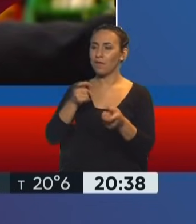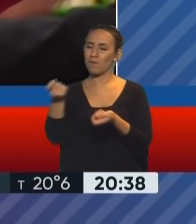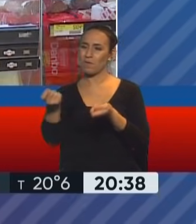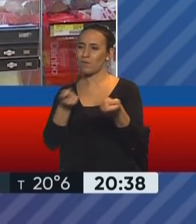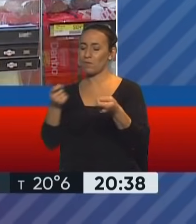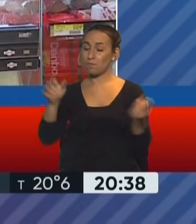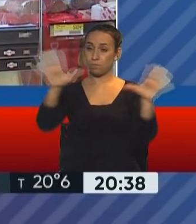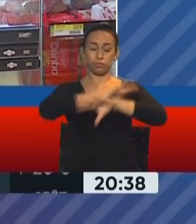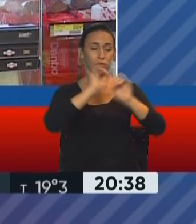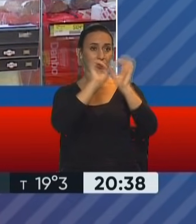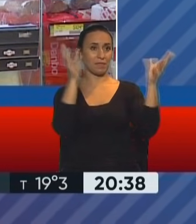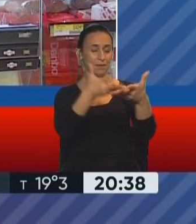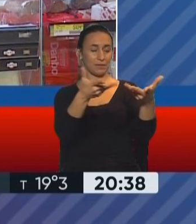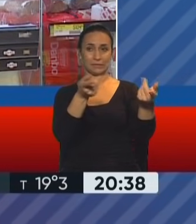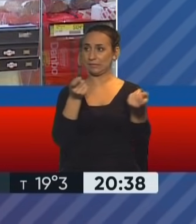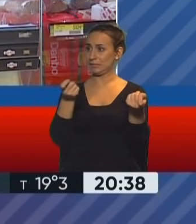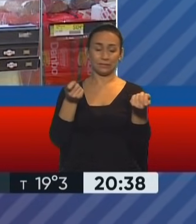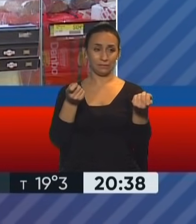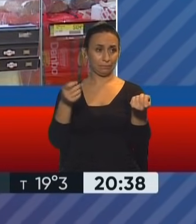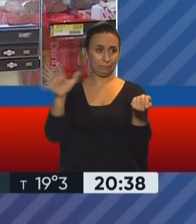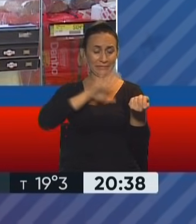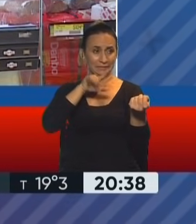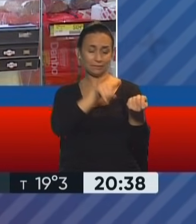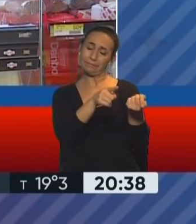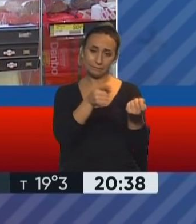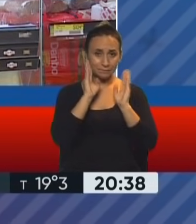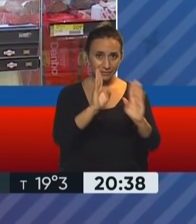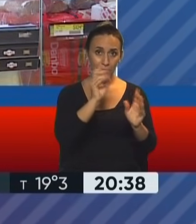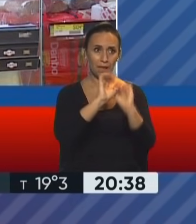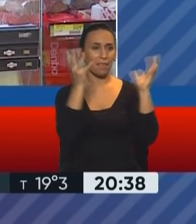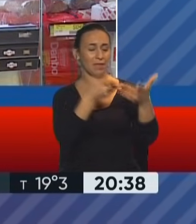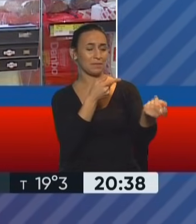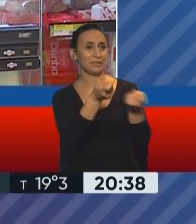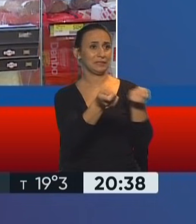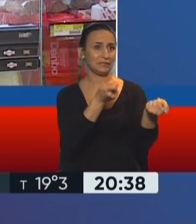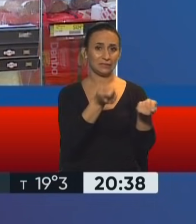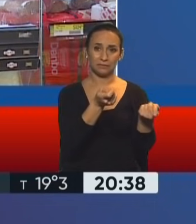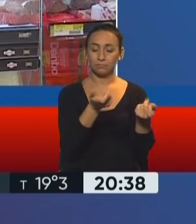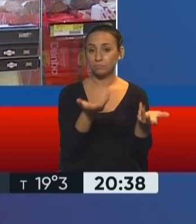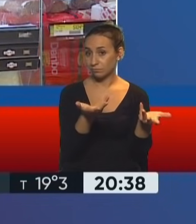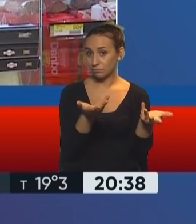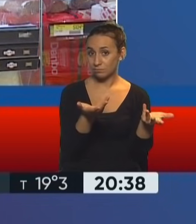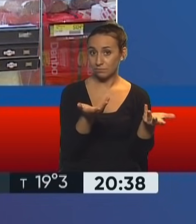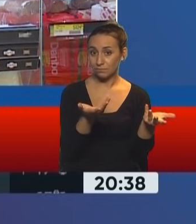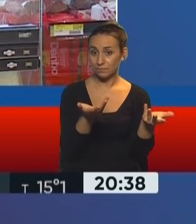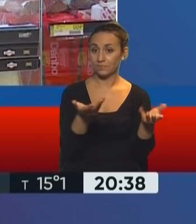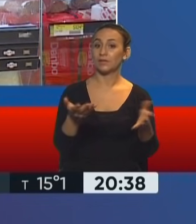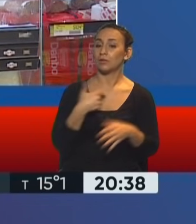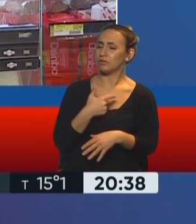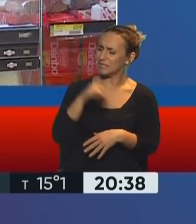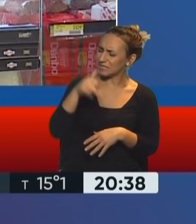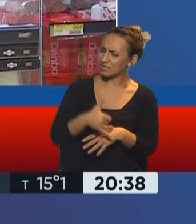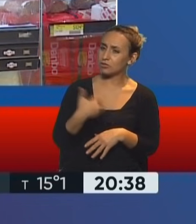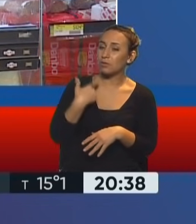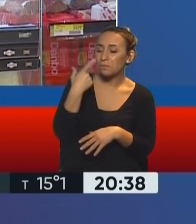como sostenés vos, sin duda. Y algunas ahora, cosas trabó muchísimo, ¿o no? No trabó muchísimo. Pero sí, pero yo voy al resultado de